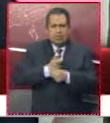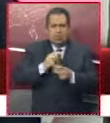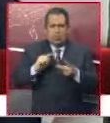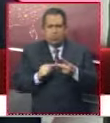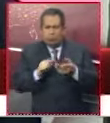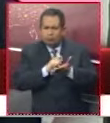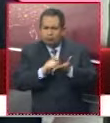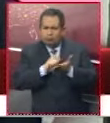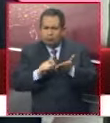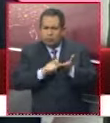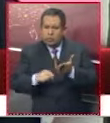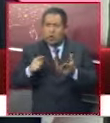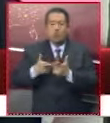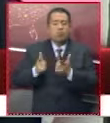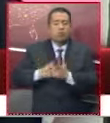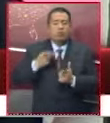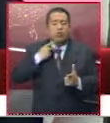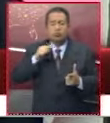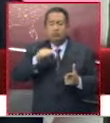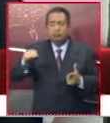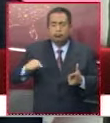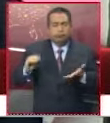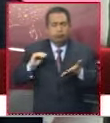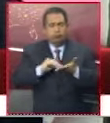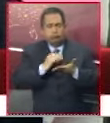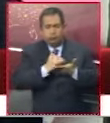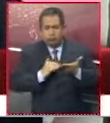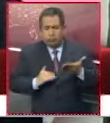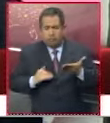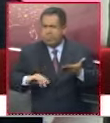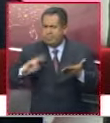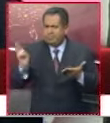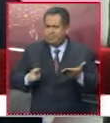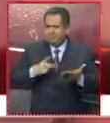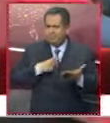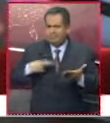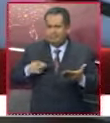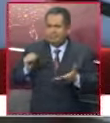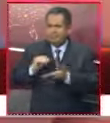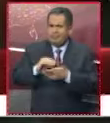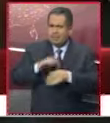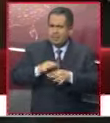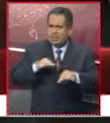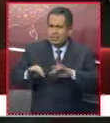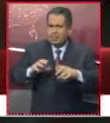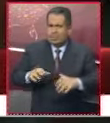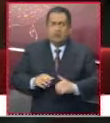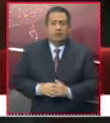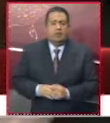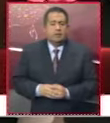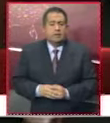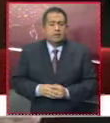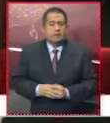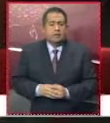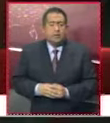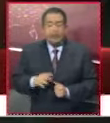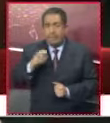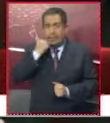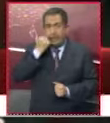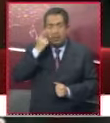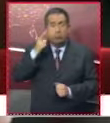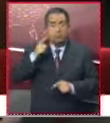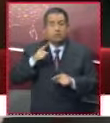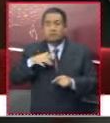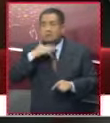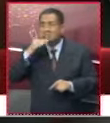ven todos los grupos parlamentarios, y es verdad que tenemos que poner de nuestro trabajo. O sea, lo que queremos es que disminuyan los niveles